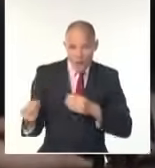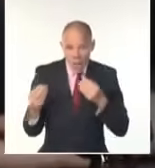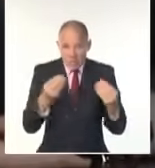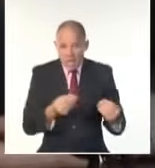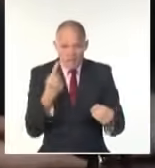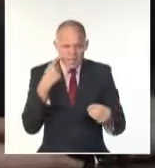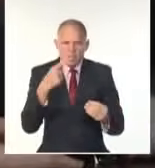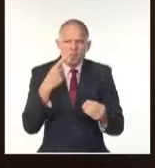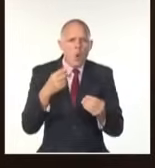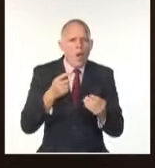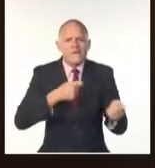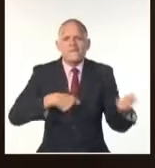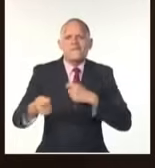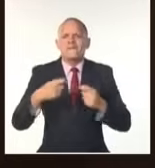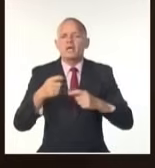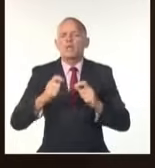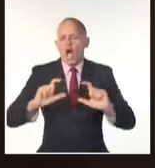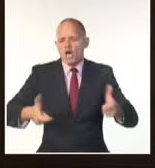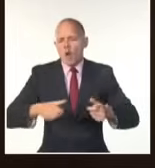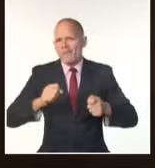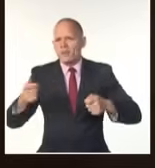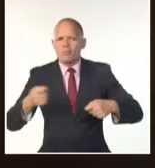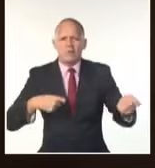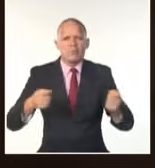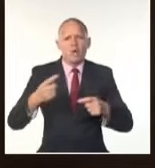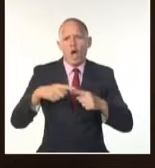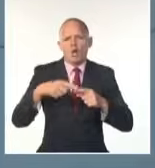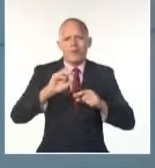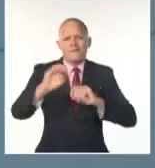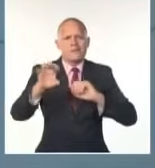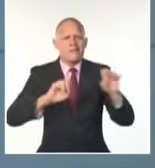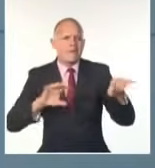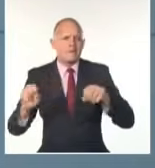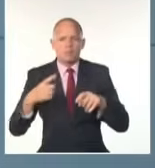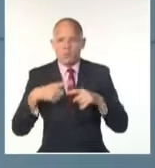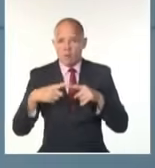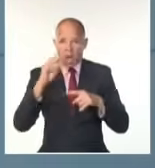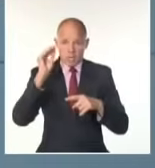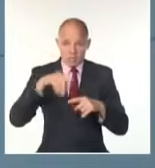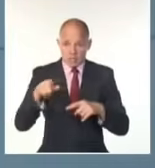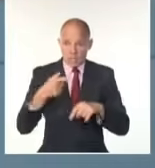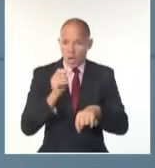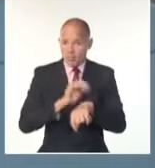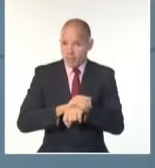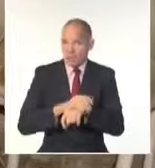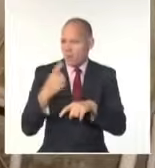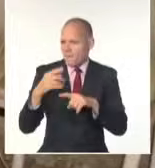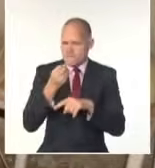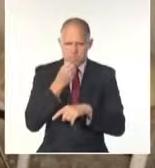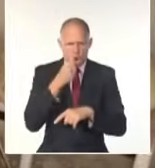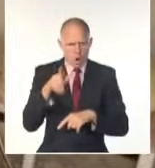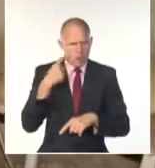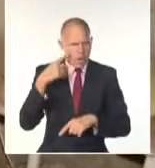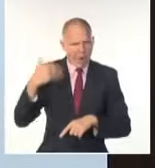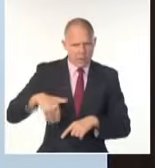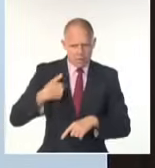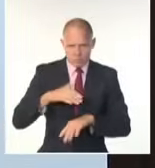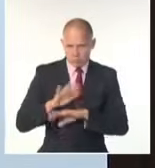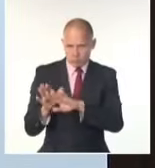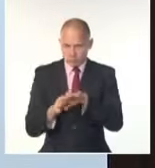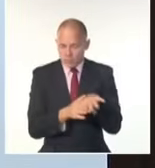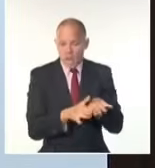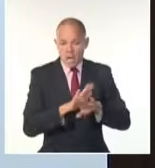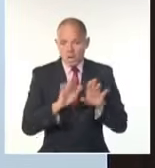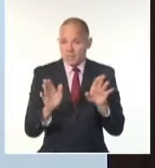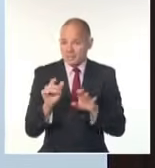lo vendió en partes y piezas a receptadores, aún conociendo de la detención del resto de sus cómplices. Durante los procesos interrogatorios,